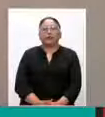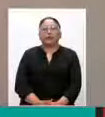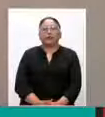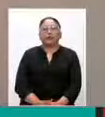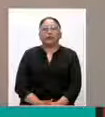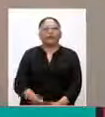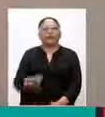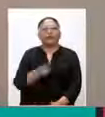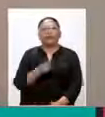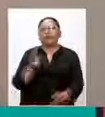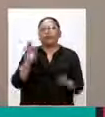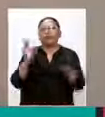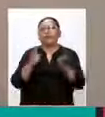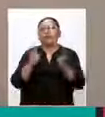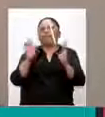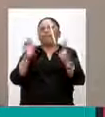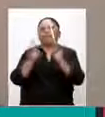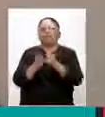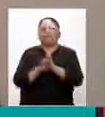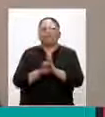La sentencia constitucional